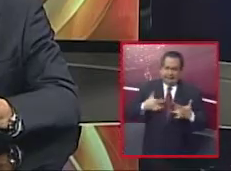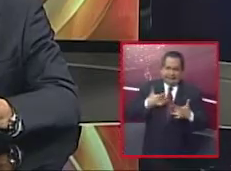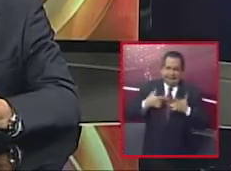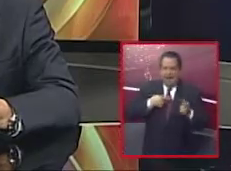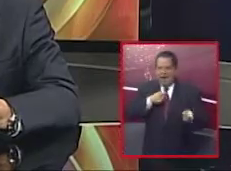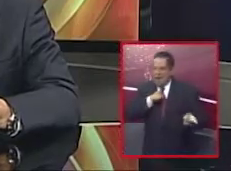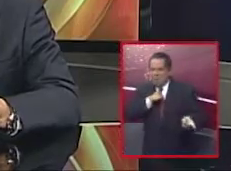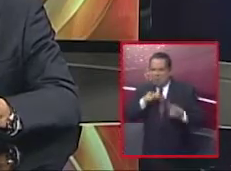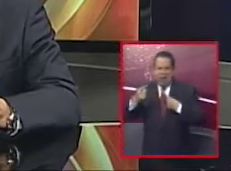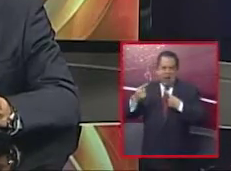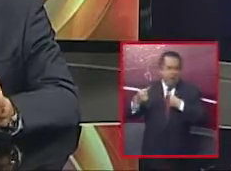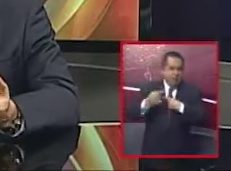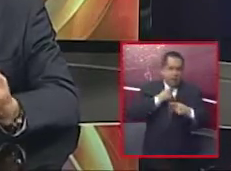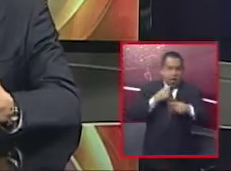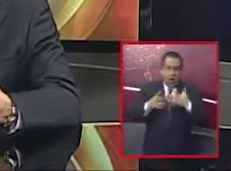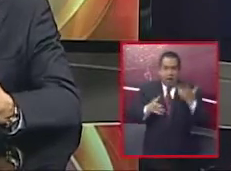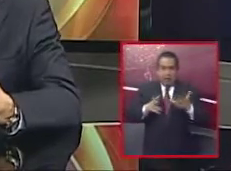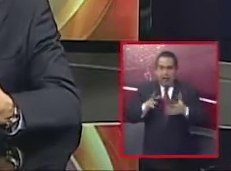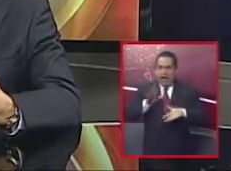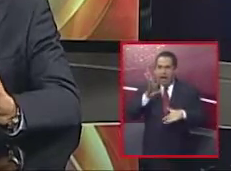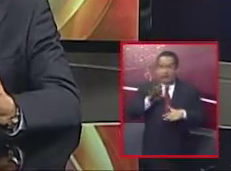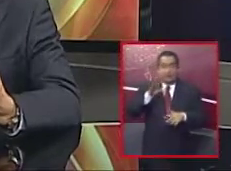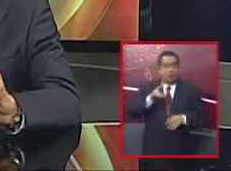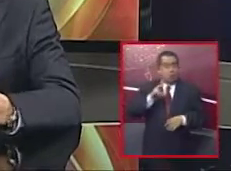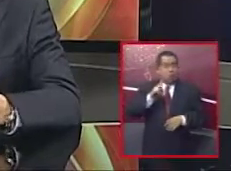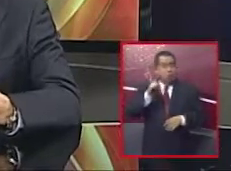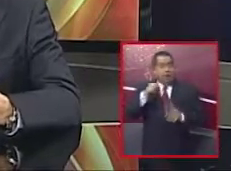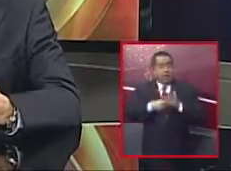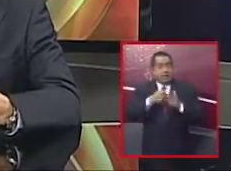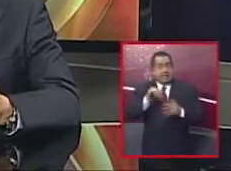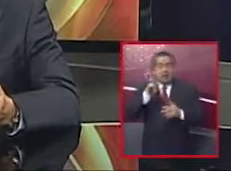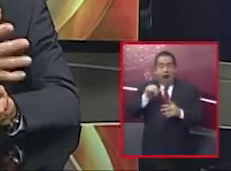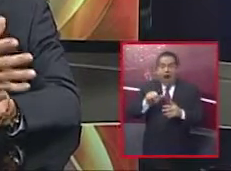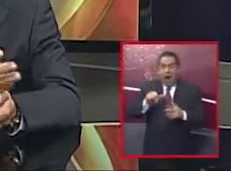insultos, hasta intentos hubo en